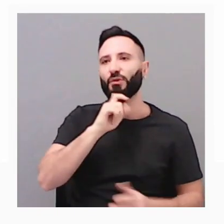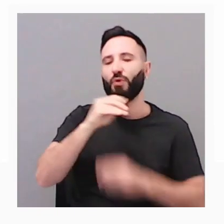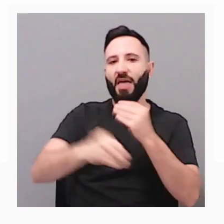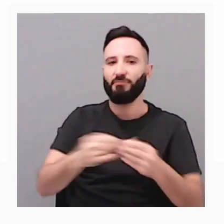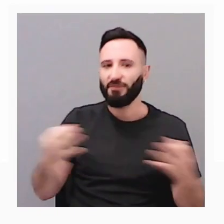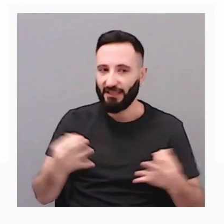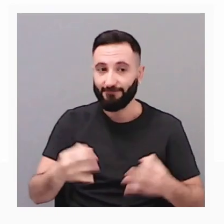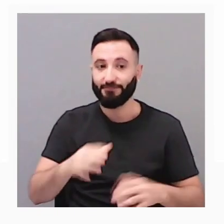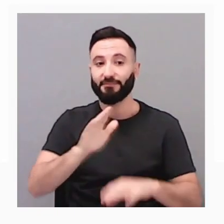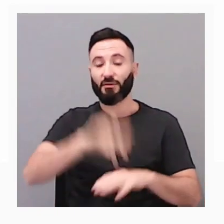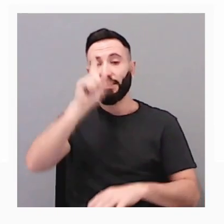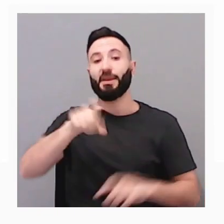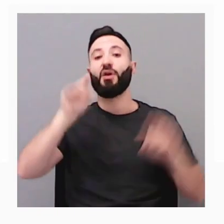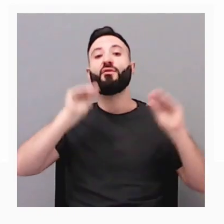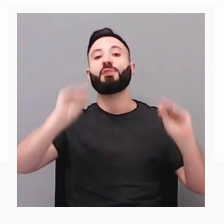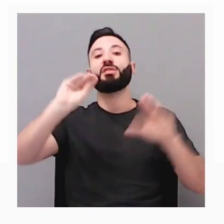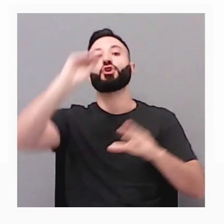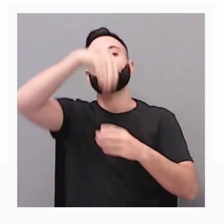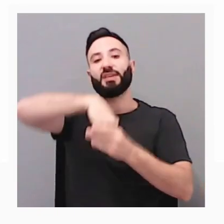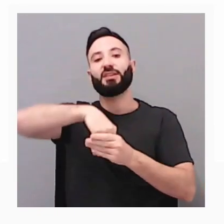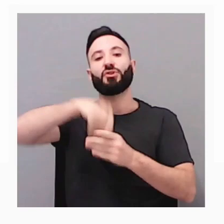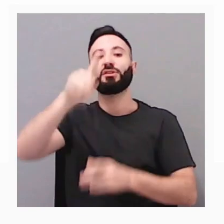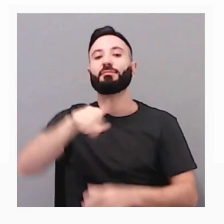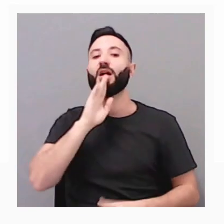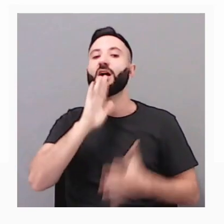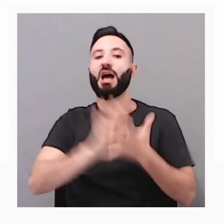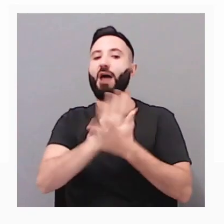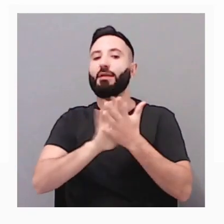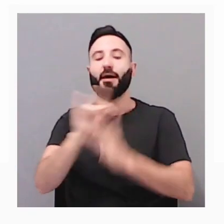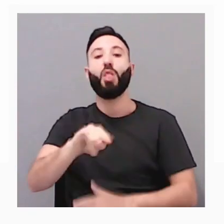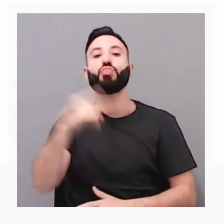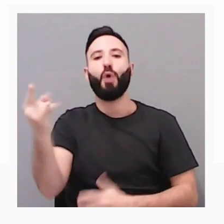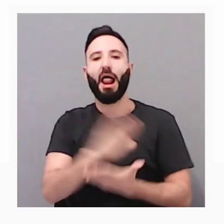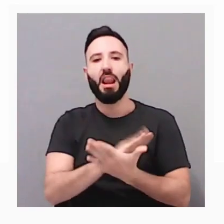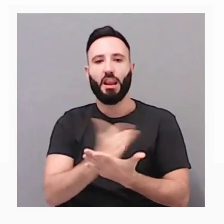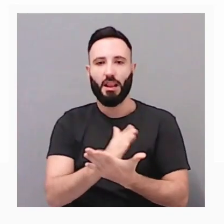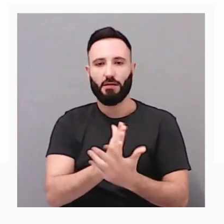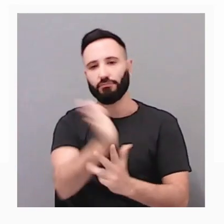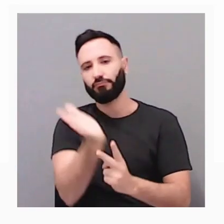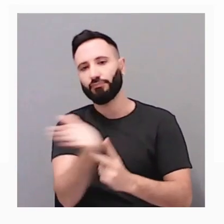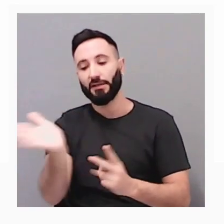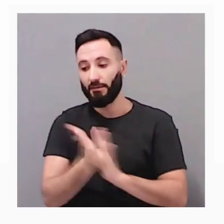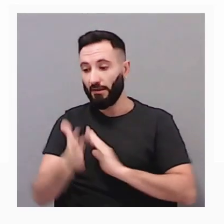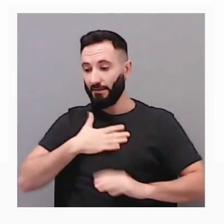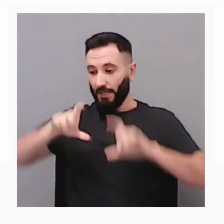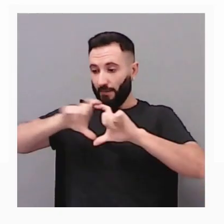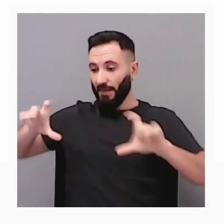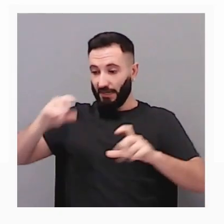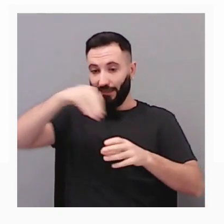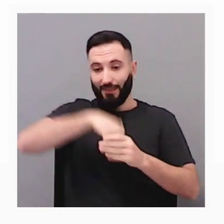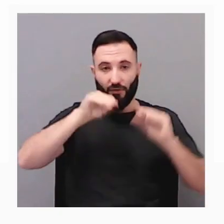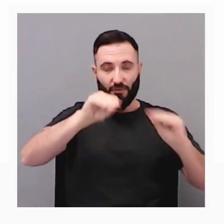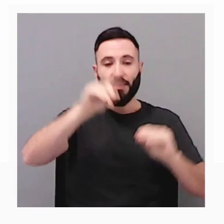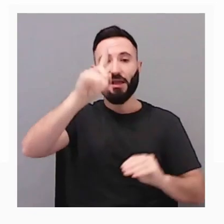también, dentro de la formación, que es, como he comentado, totalmente dual en empresas, dentro de nuestra empresa, hacemos muchas